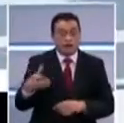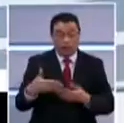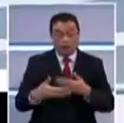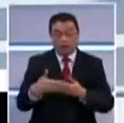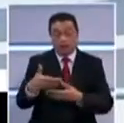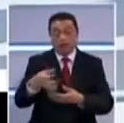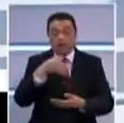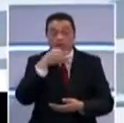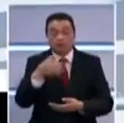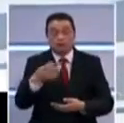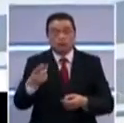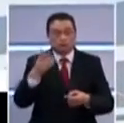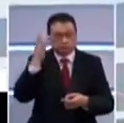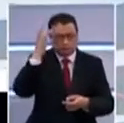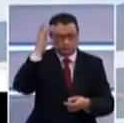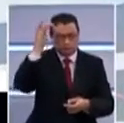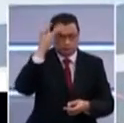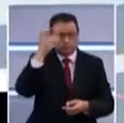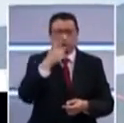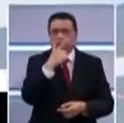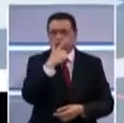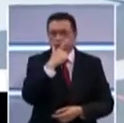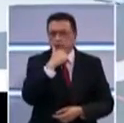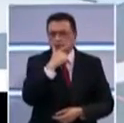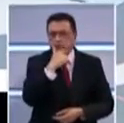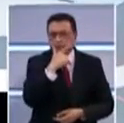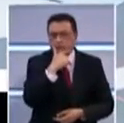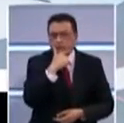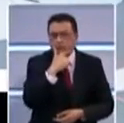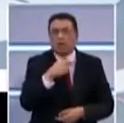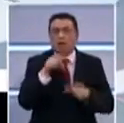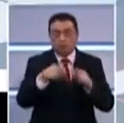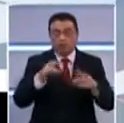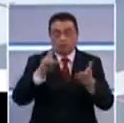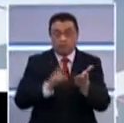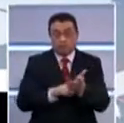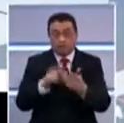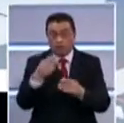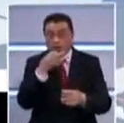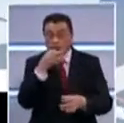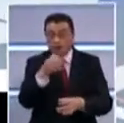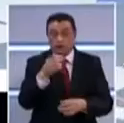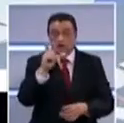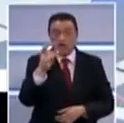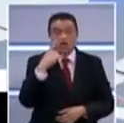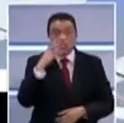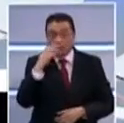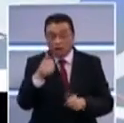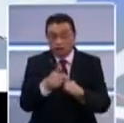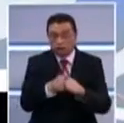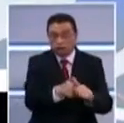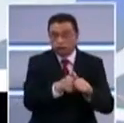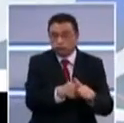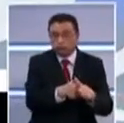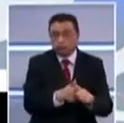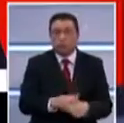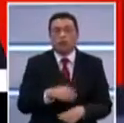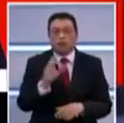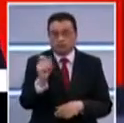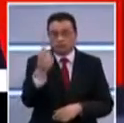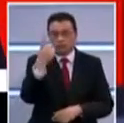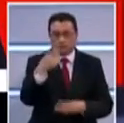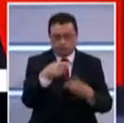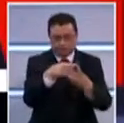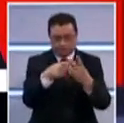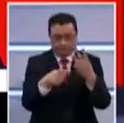mostrador tendrían competencias cuestionadas para ejercer sus cargos es cierto que llegaron por sugerencia del primero señalar que estas personas